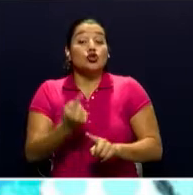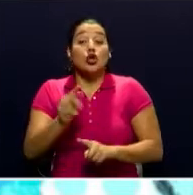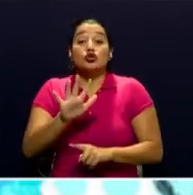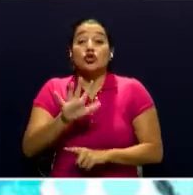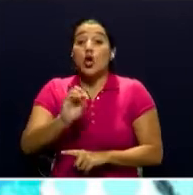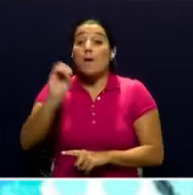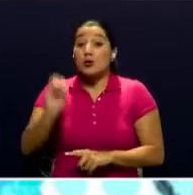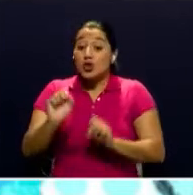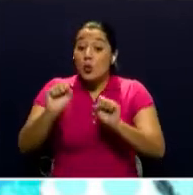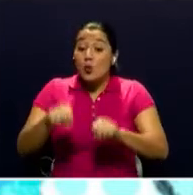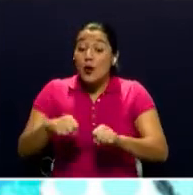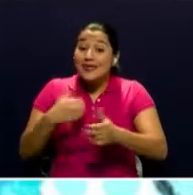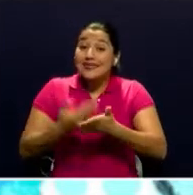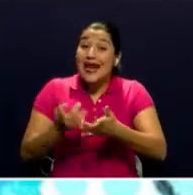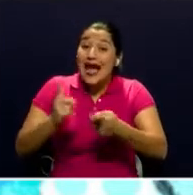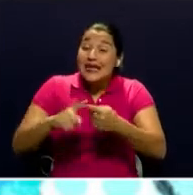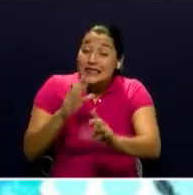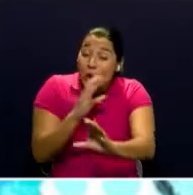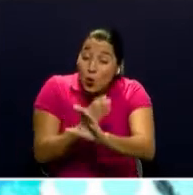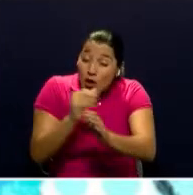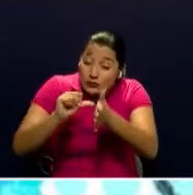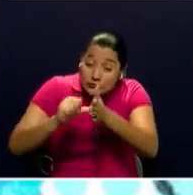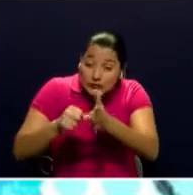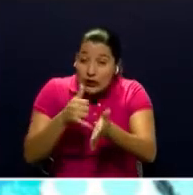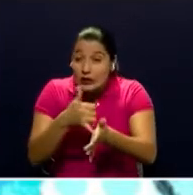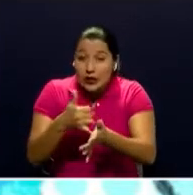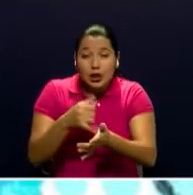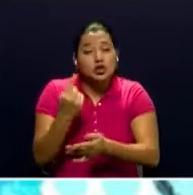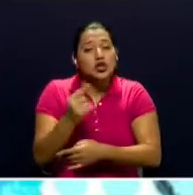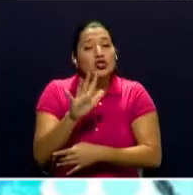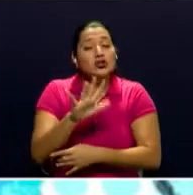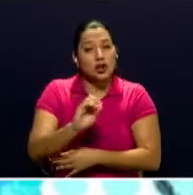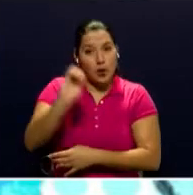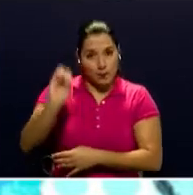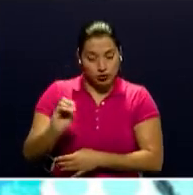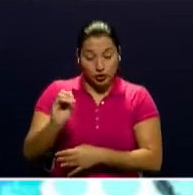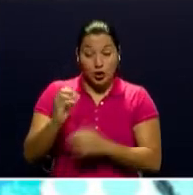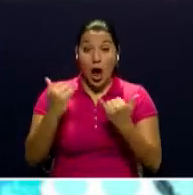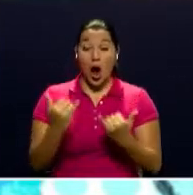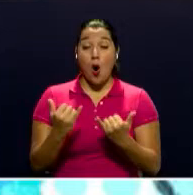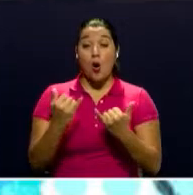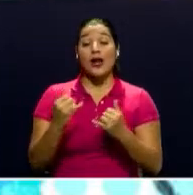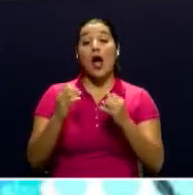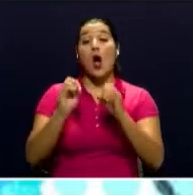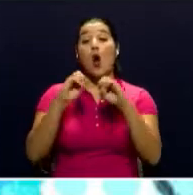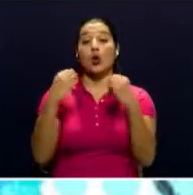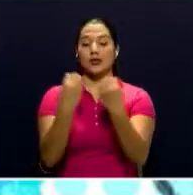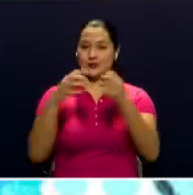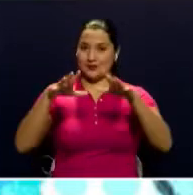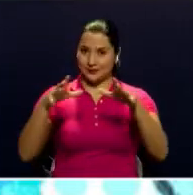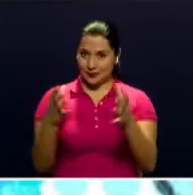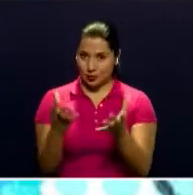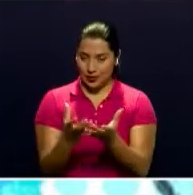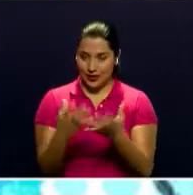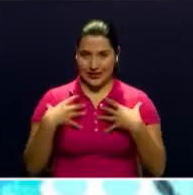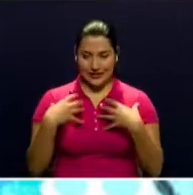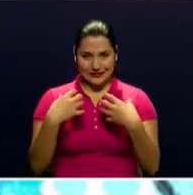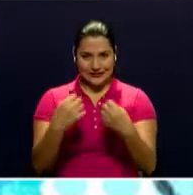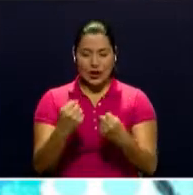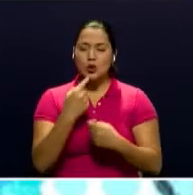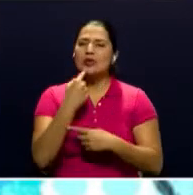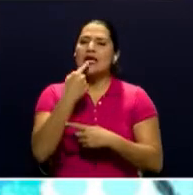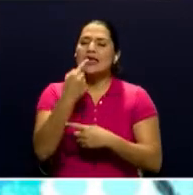cuidados intensivos. Se dice también por parte de la Organización Mundial de la Salud que realmente son pocos los